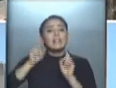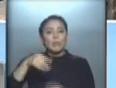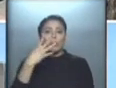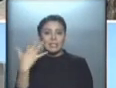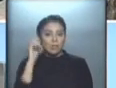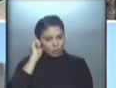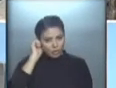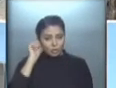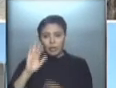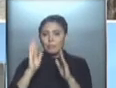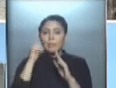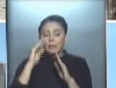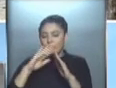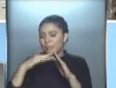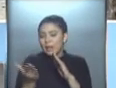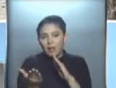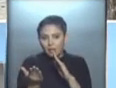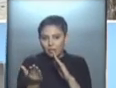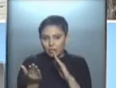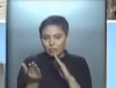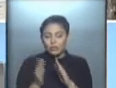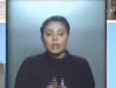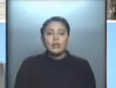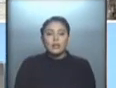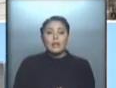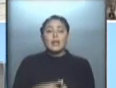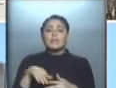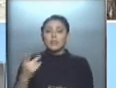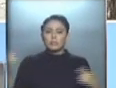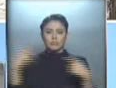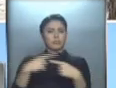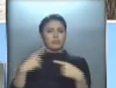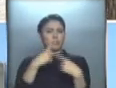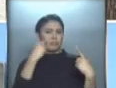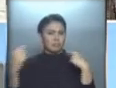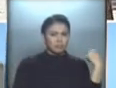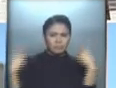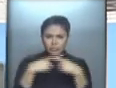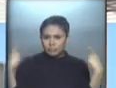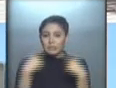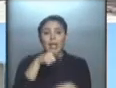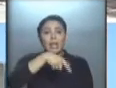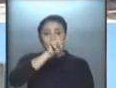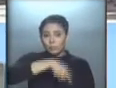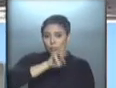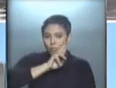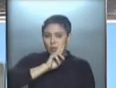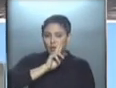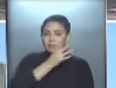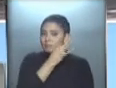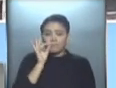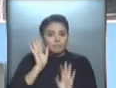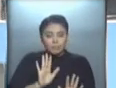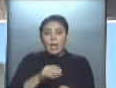45 que vivía pegadito a ella esta casa se trabaron en una suerte de discusión y lilian vargas sin decir más